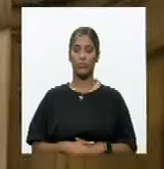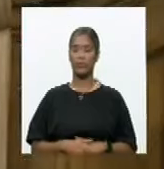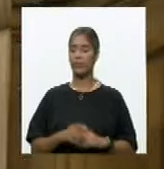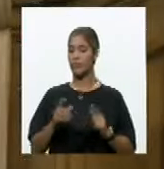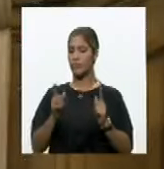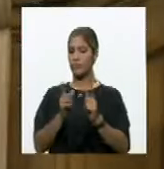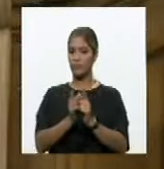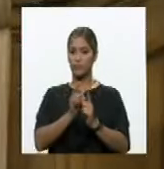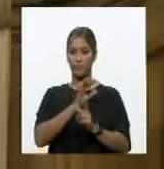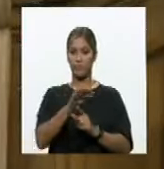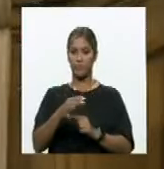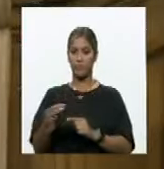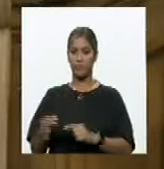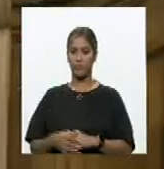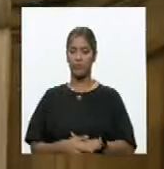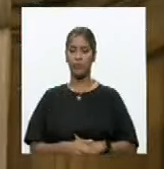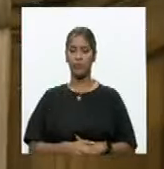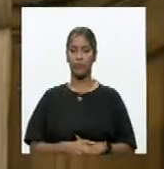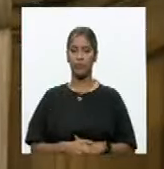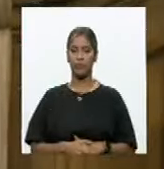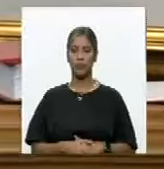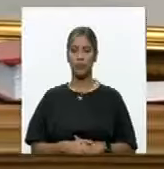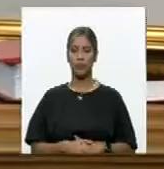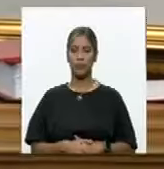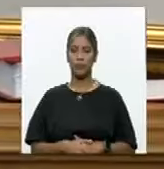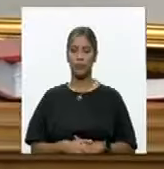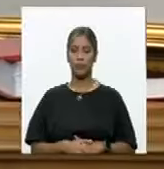lista de elegibles, ciudadano presidente.